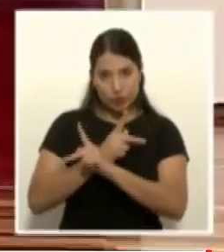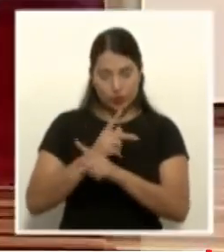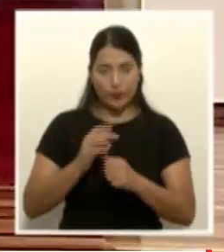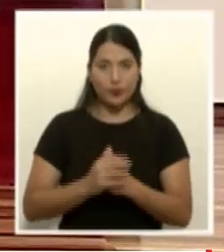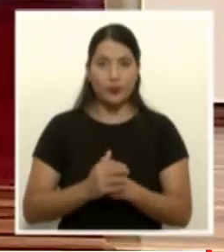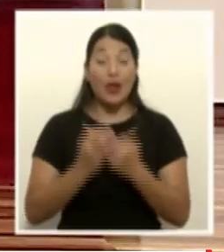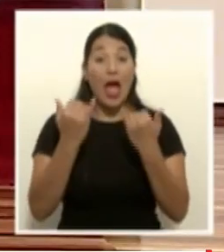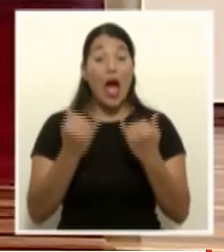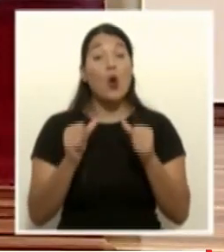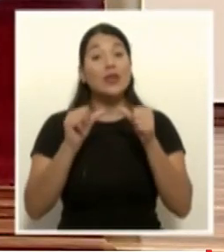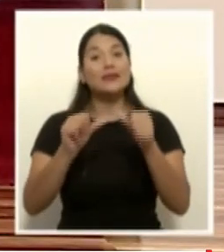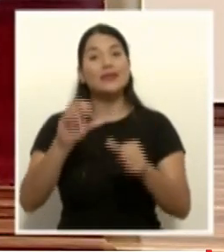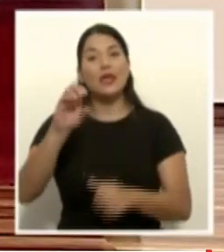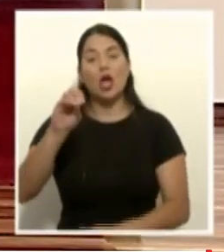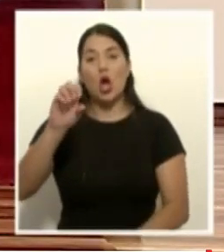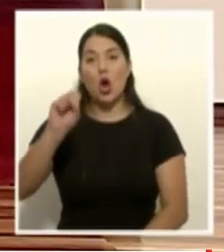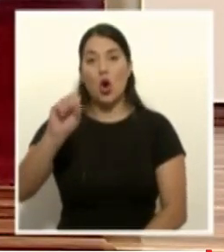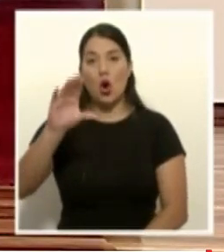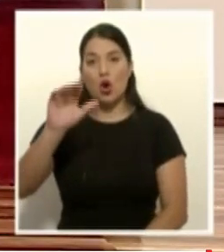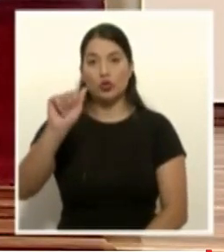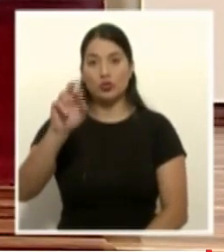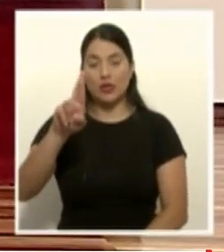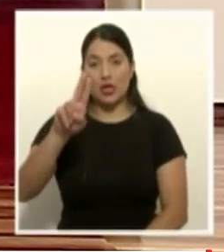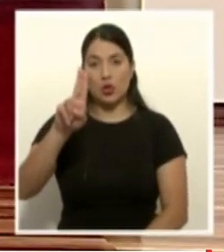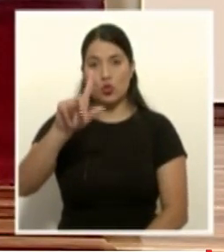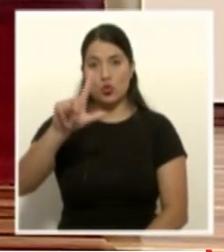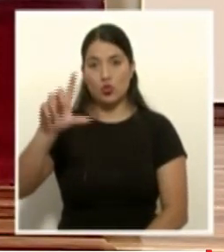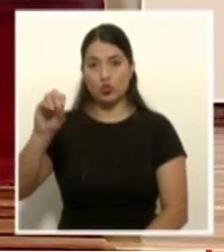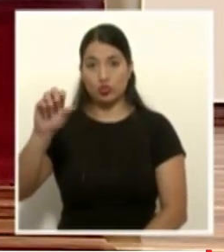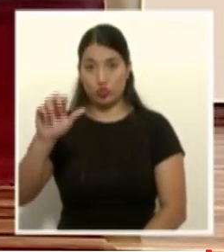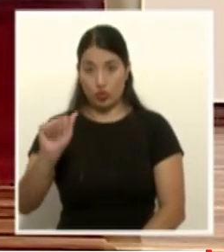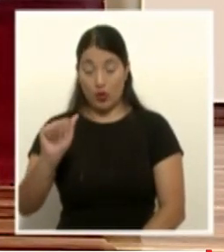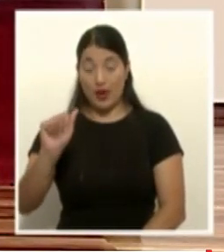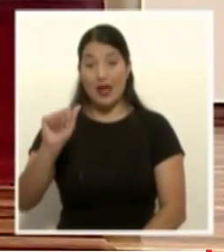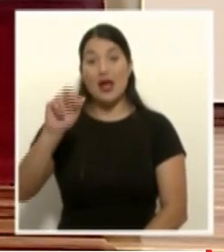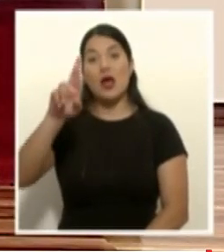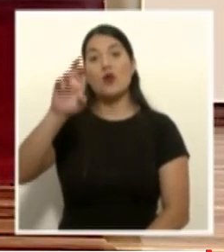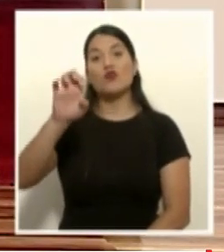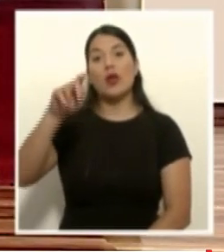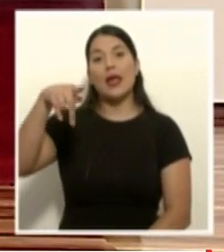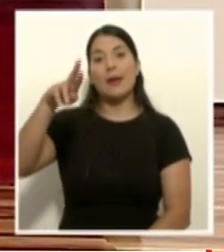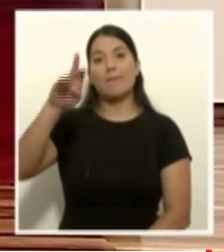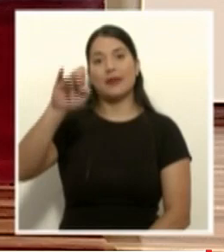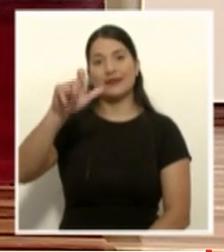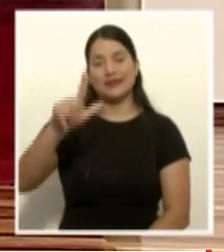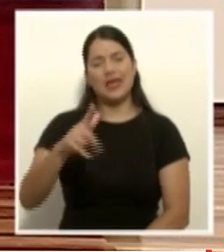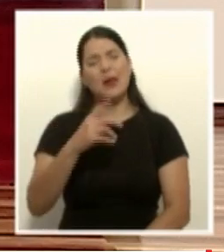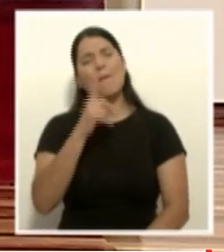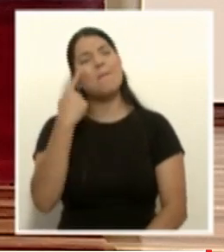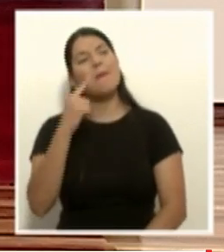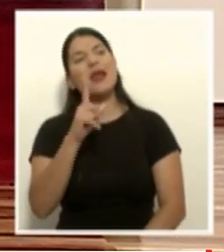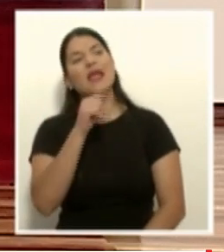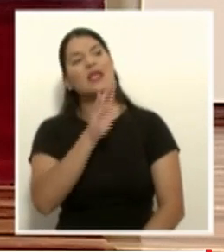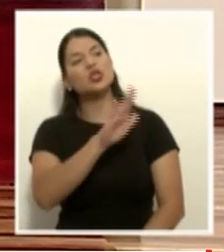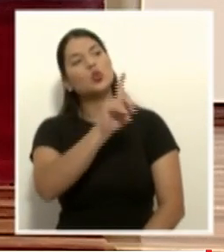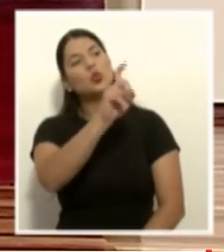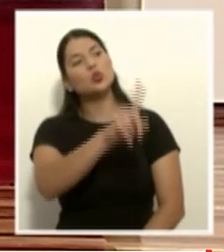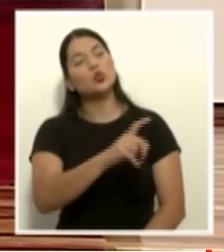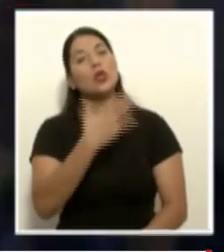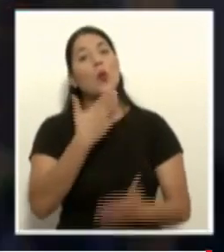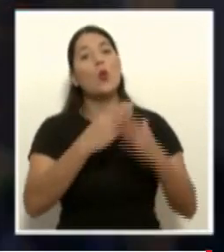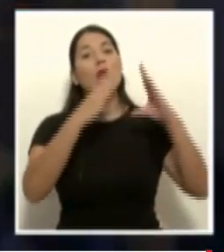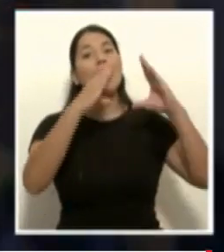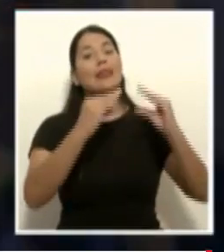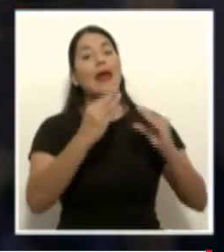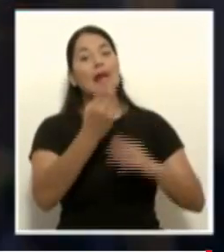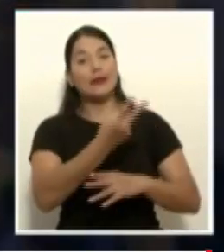con el colega Óscar Ulloa de Repretel. Por favor, colega, indicar a quién estaría dirigida su consulta. Buenas tardes a